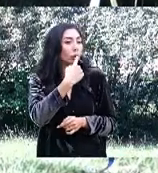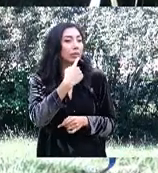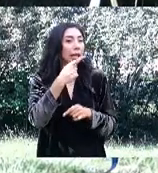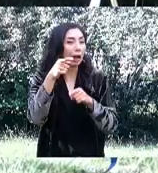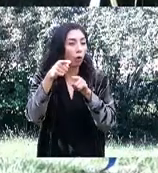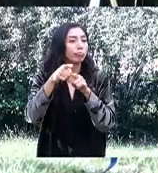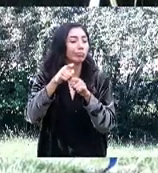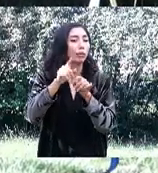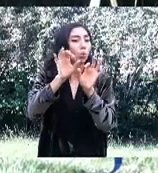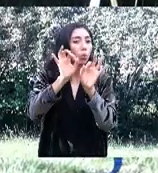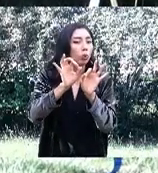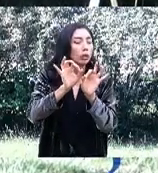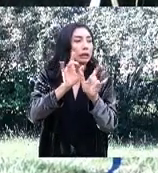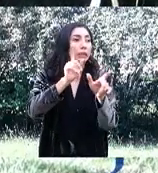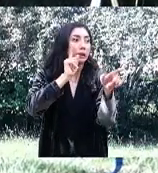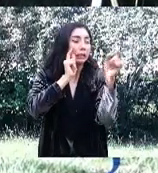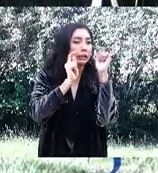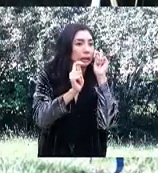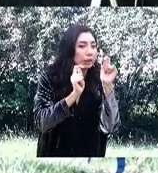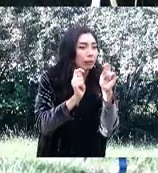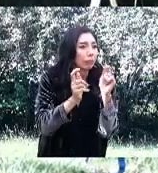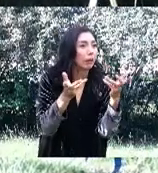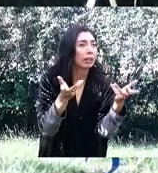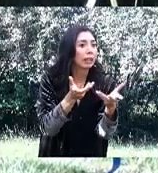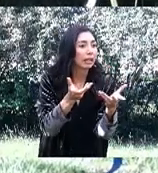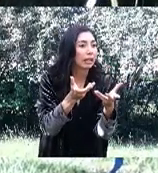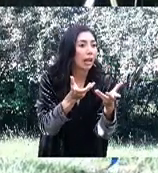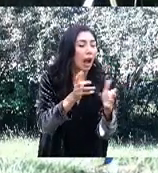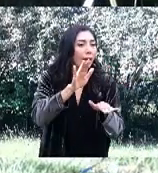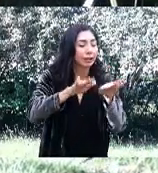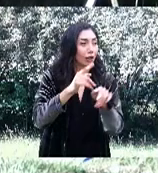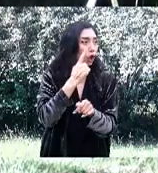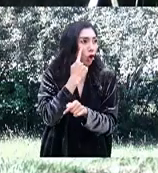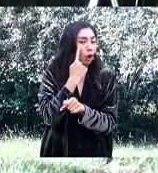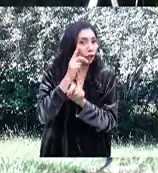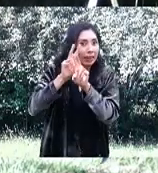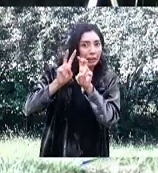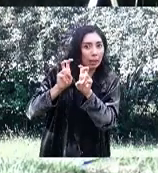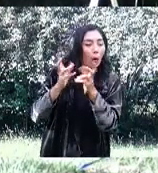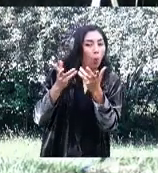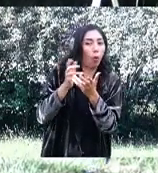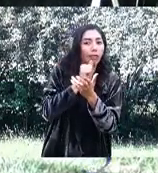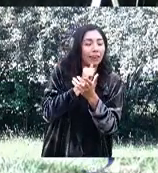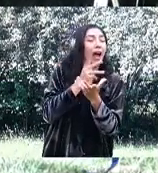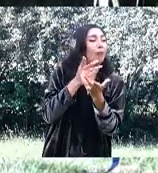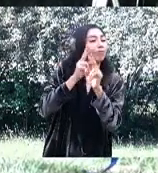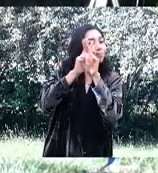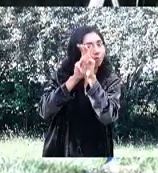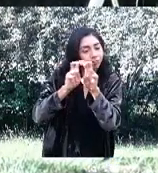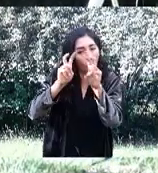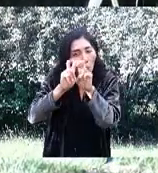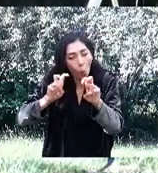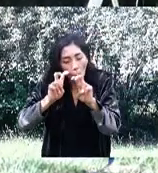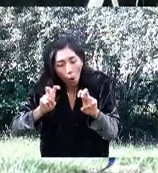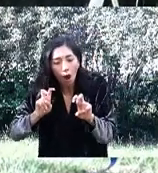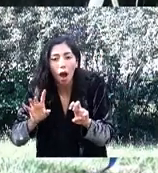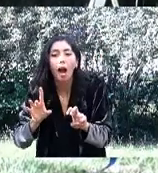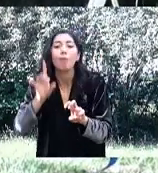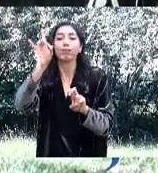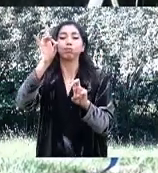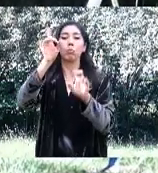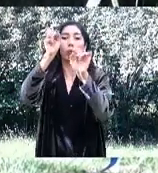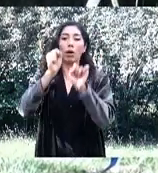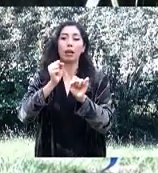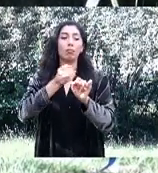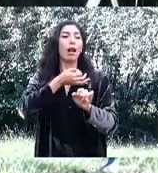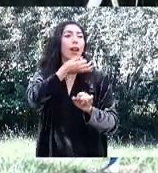riesgo no estamos arriesgándonos justamente a estar en lo desconocido cerca de lo desconocido y dándole un lenguaje dándole una fuerza para que